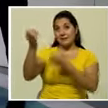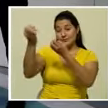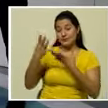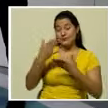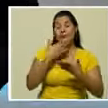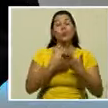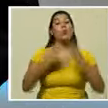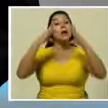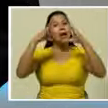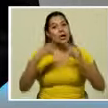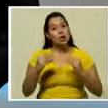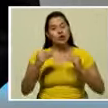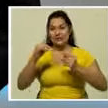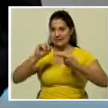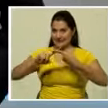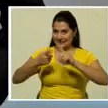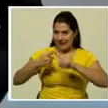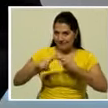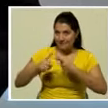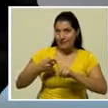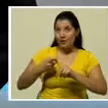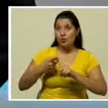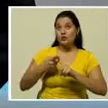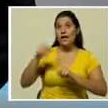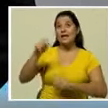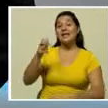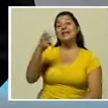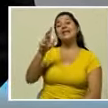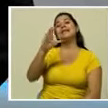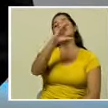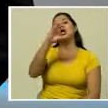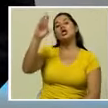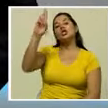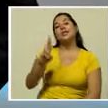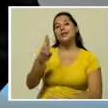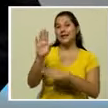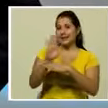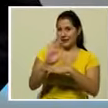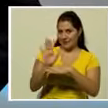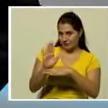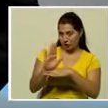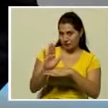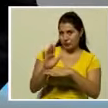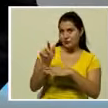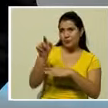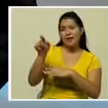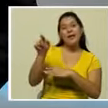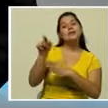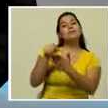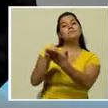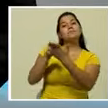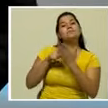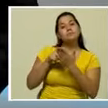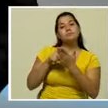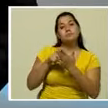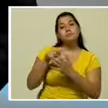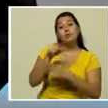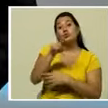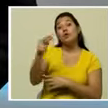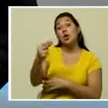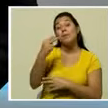amigos y amigas televidentes de 13 Costa Rica Televisión y a quienes nos siguen también a través de nuestras